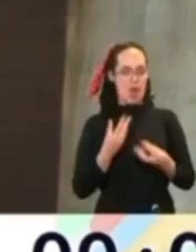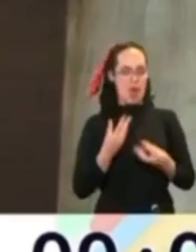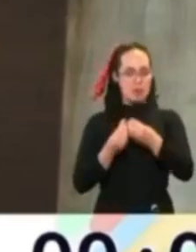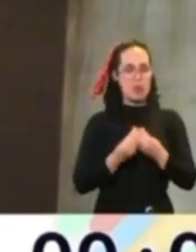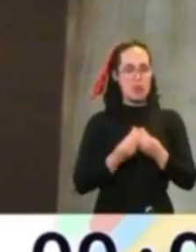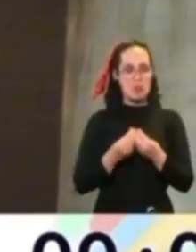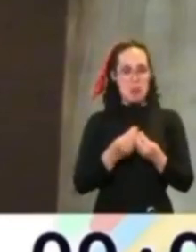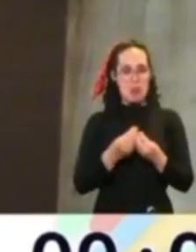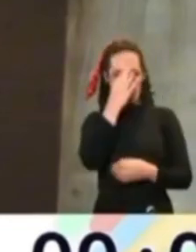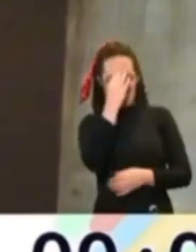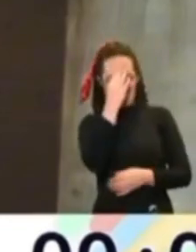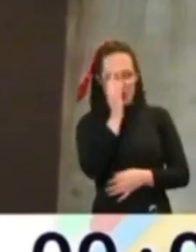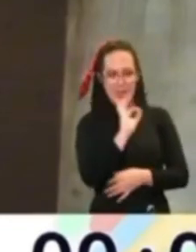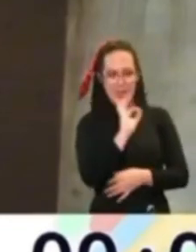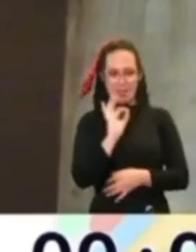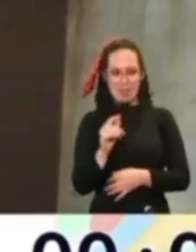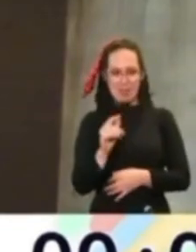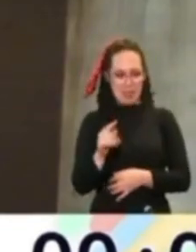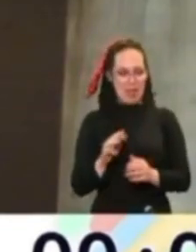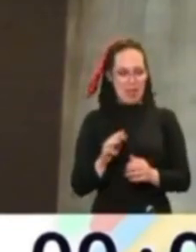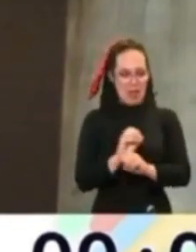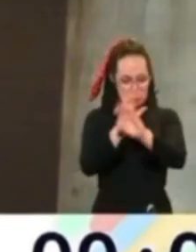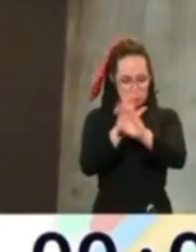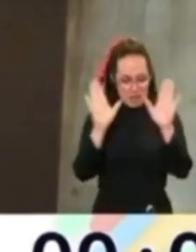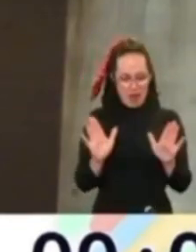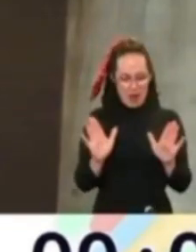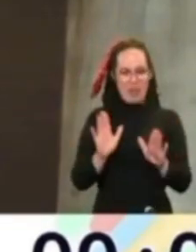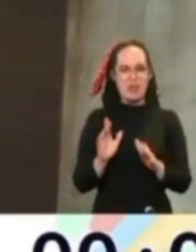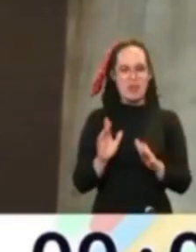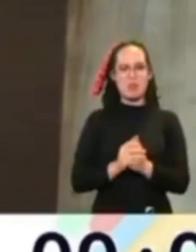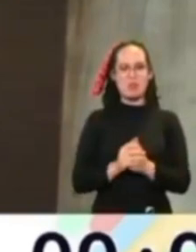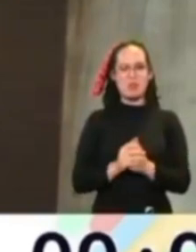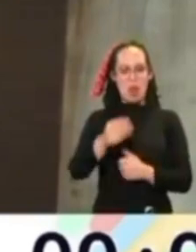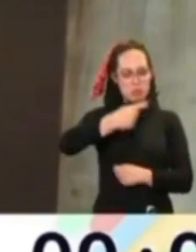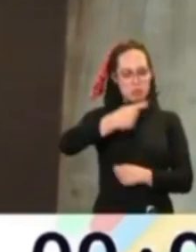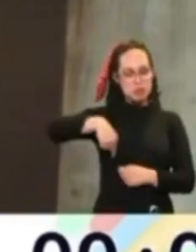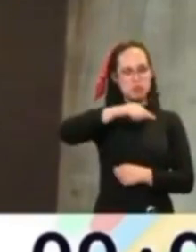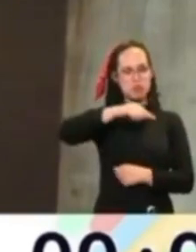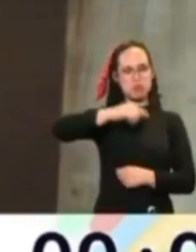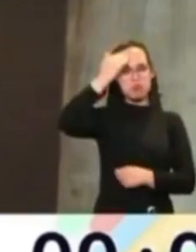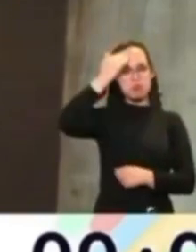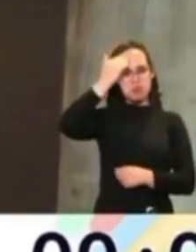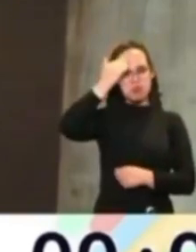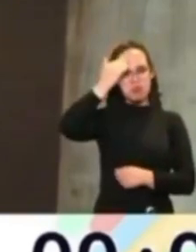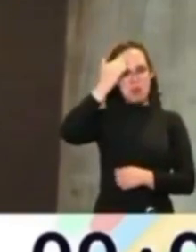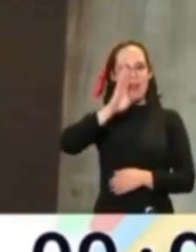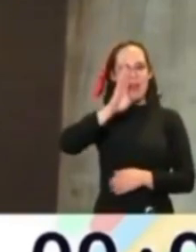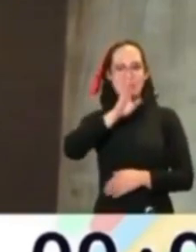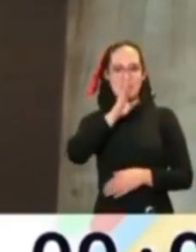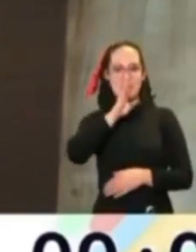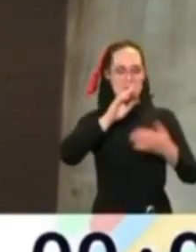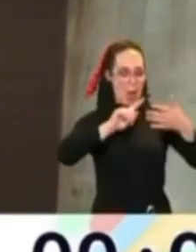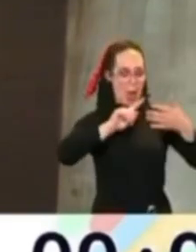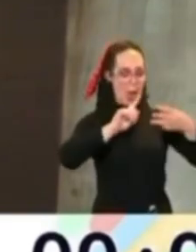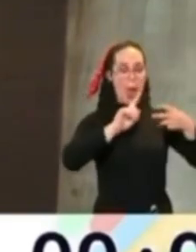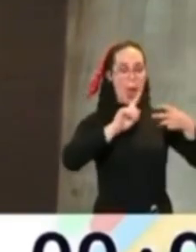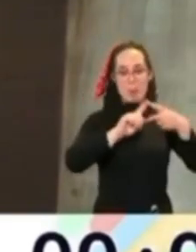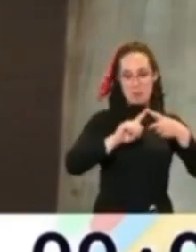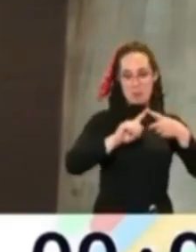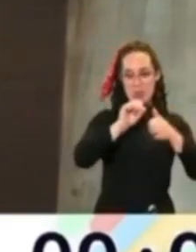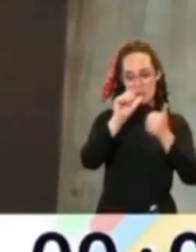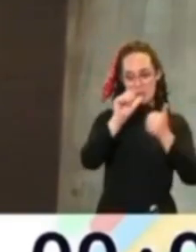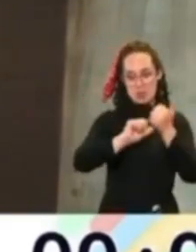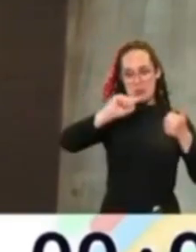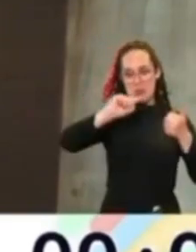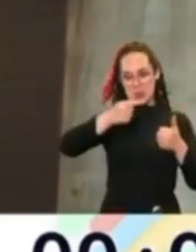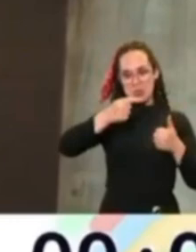definición acaba ser absolutamente Clara todos sabemos a quién le corresponde y es a la oposición es político porque media